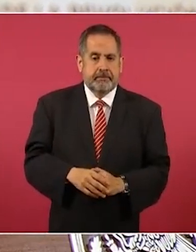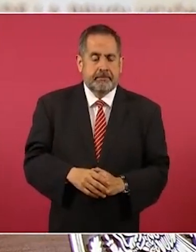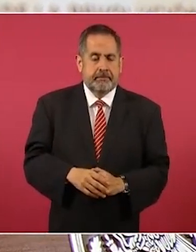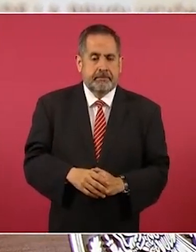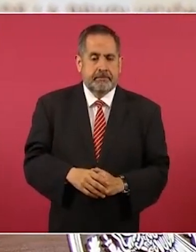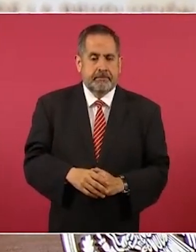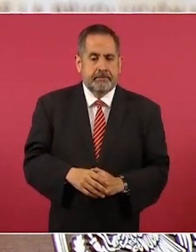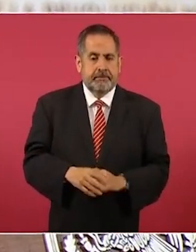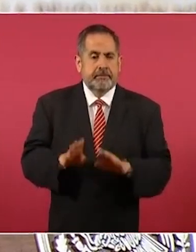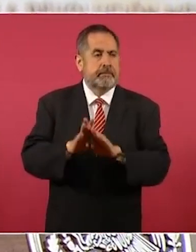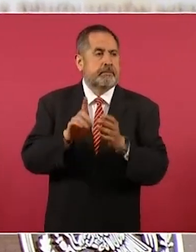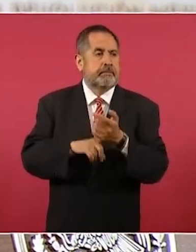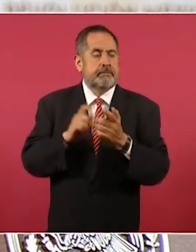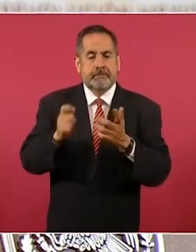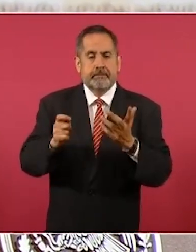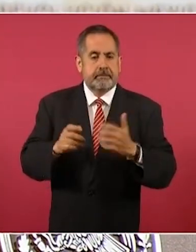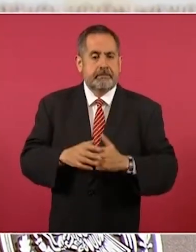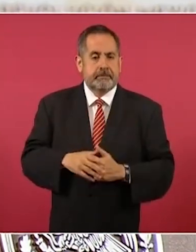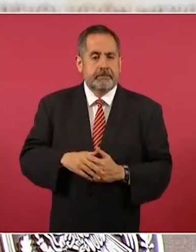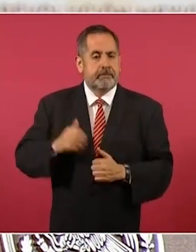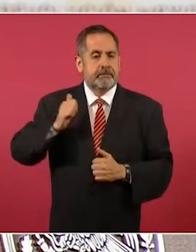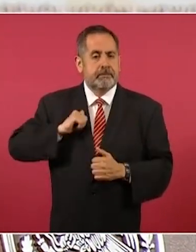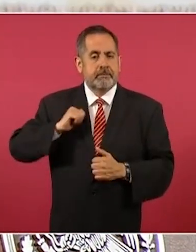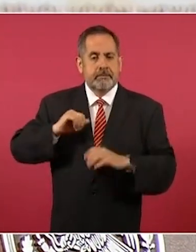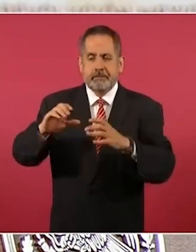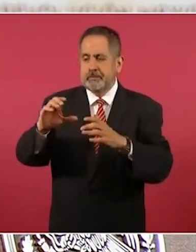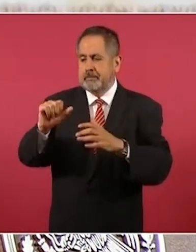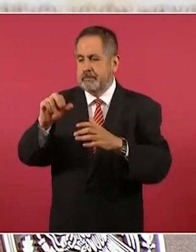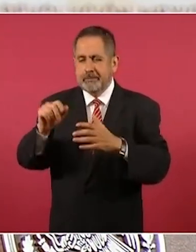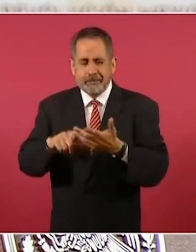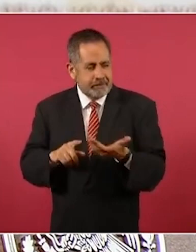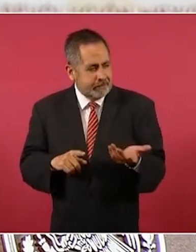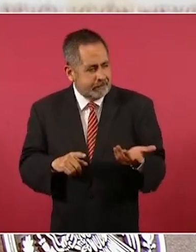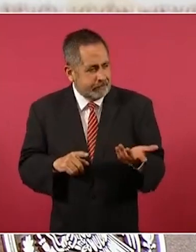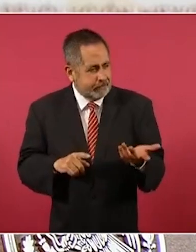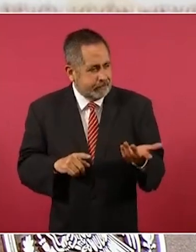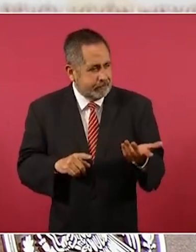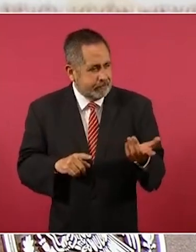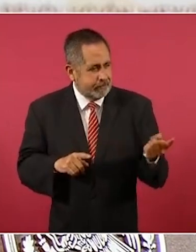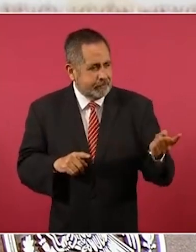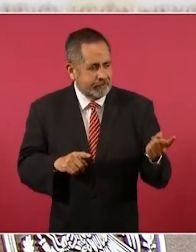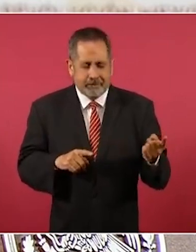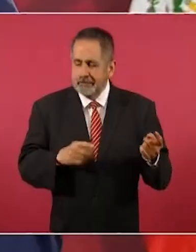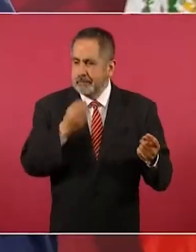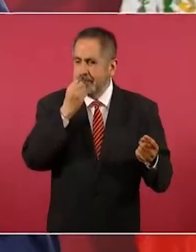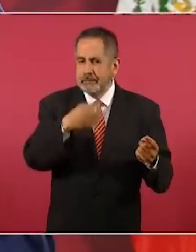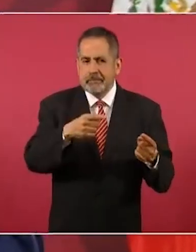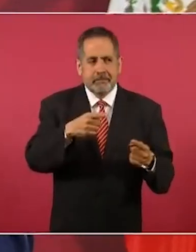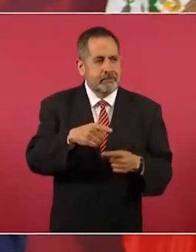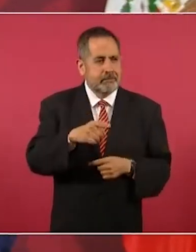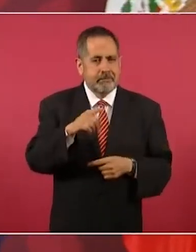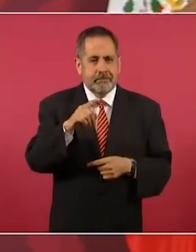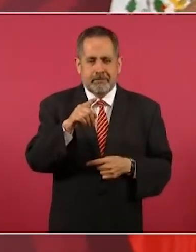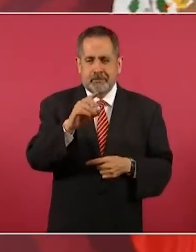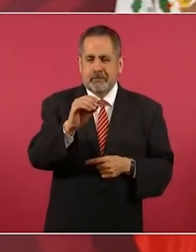Es como decía Carlos Puebla, ¿cómo no me voy a reír de la OEA? Si es una cosa